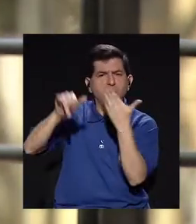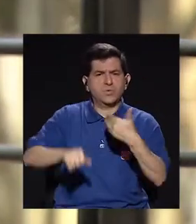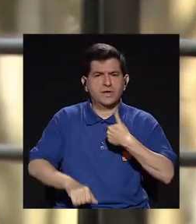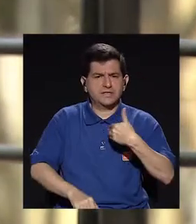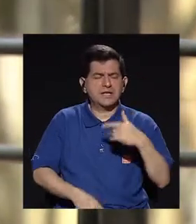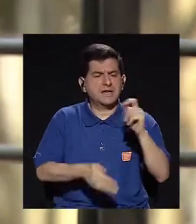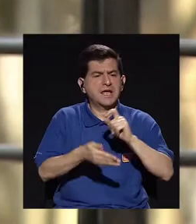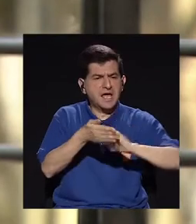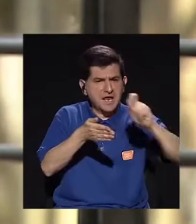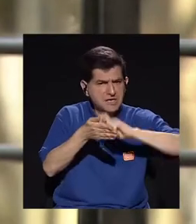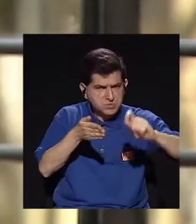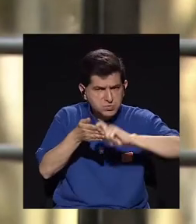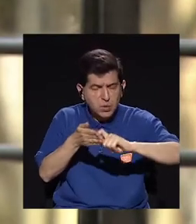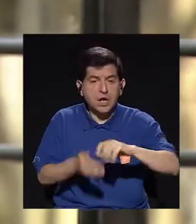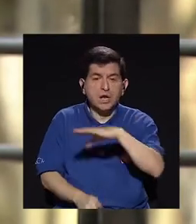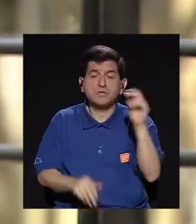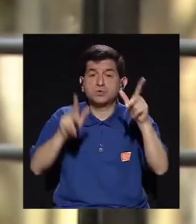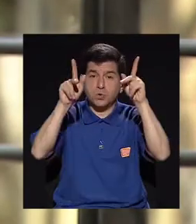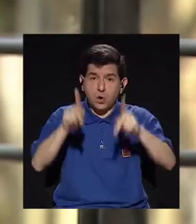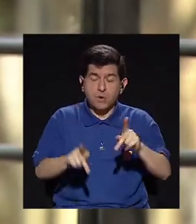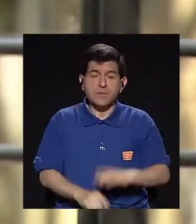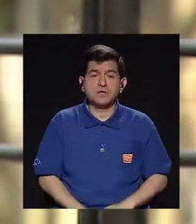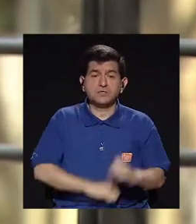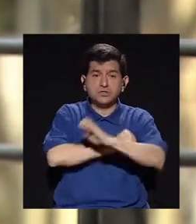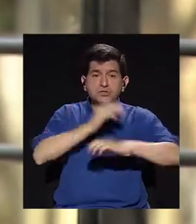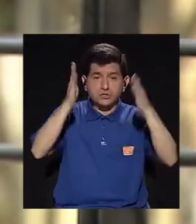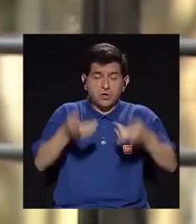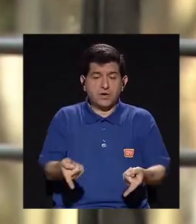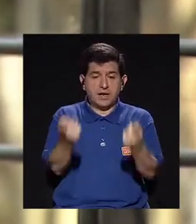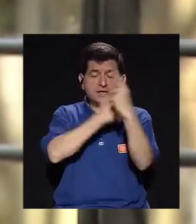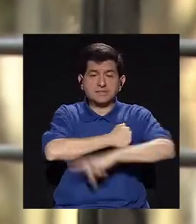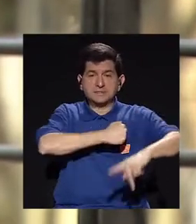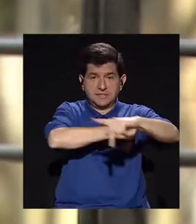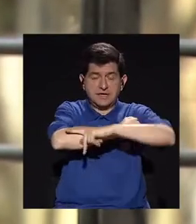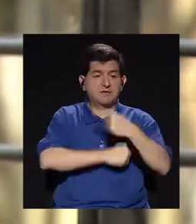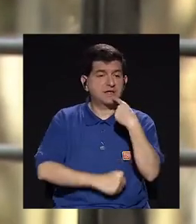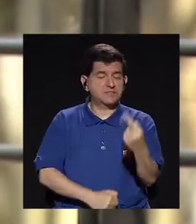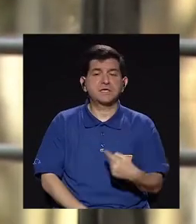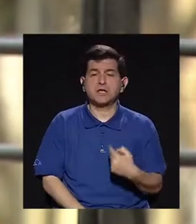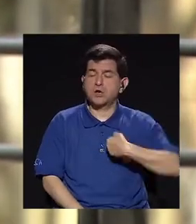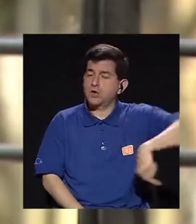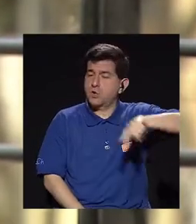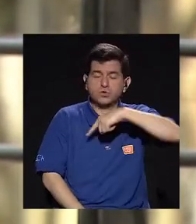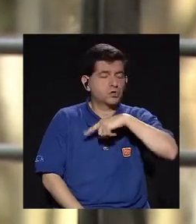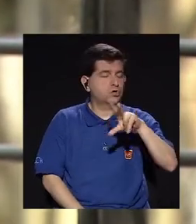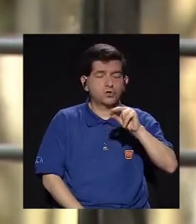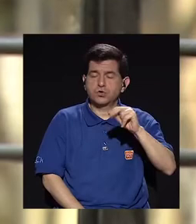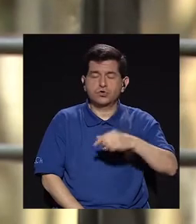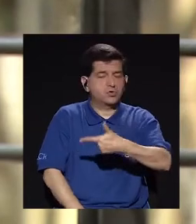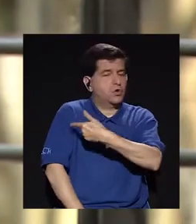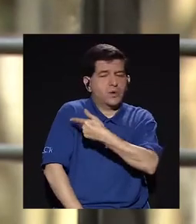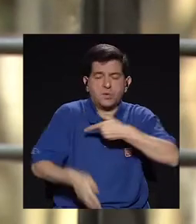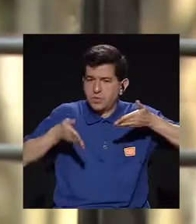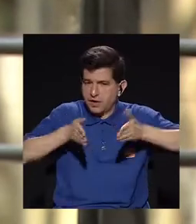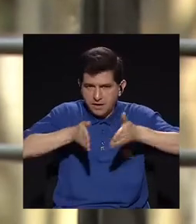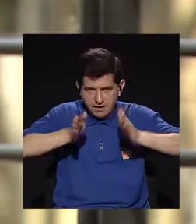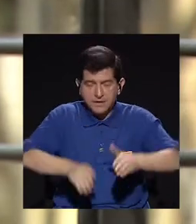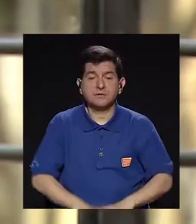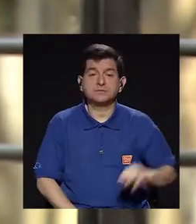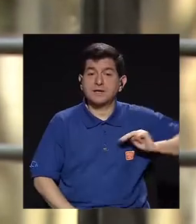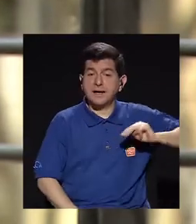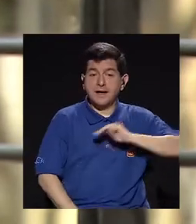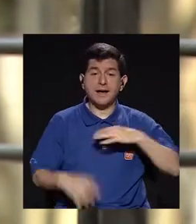que tuvimos en escuelas o incluso de personas extranjeras que venían al país que decían no los vacunamos, el Ministerio de